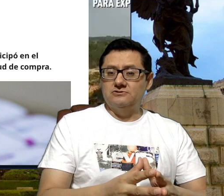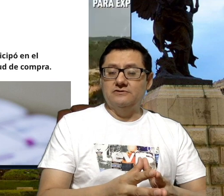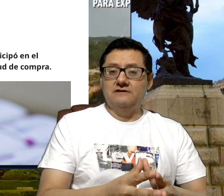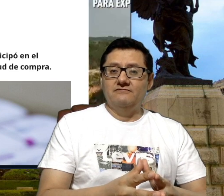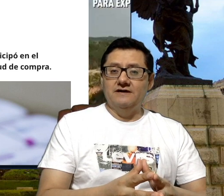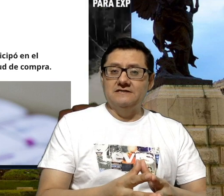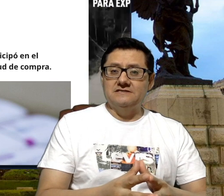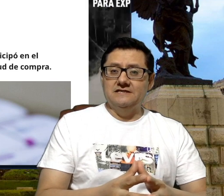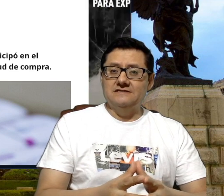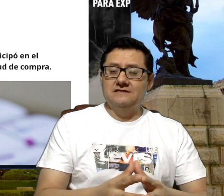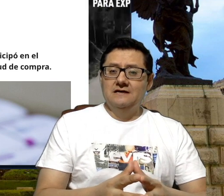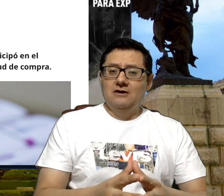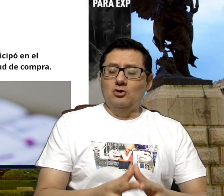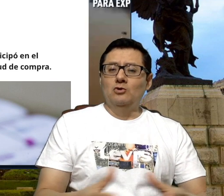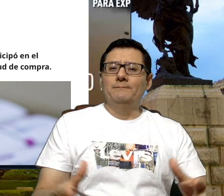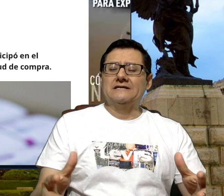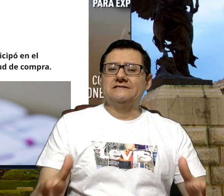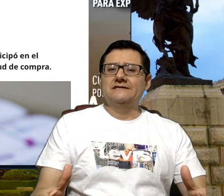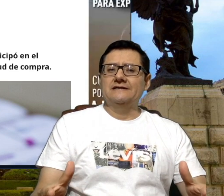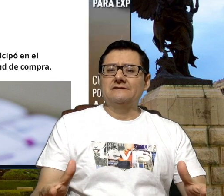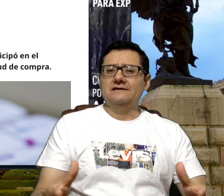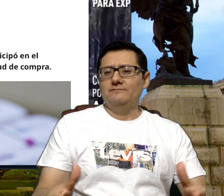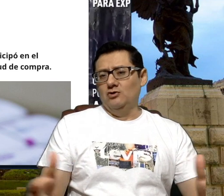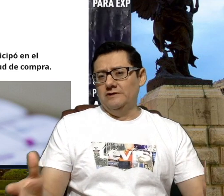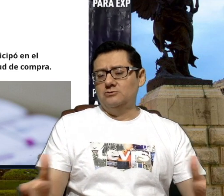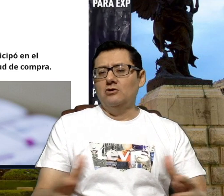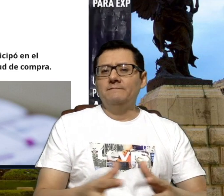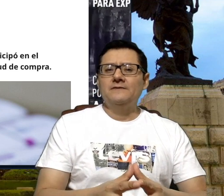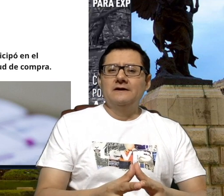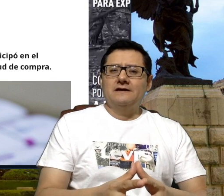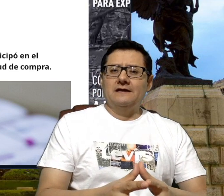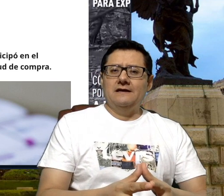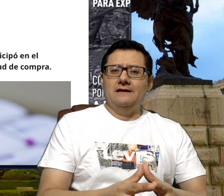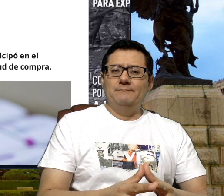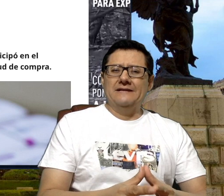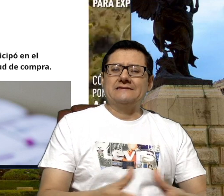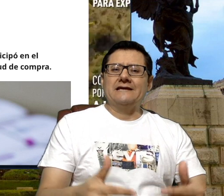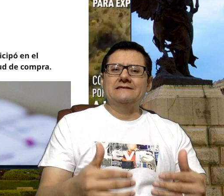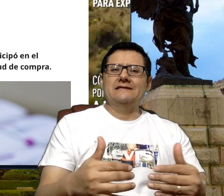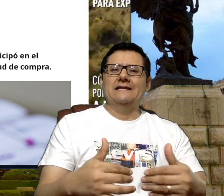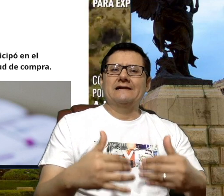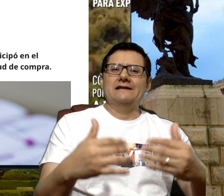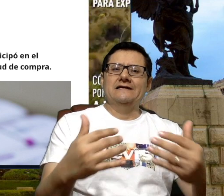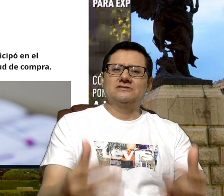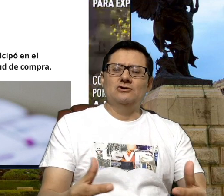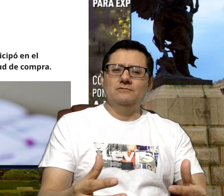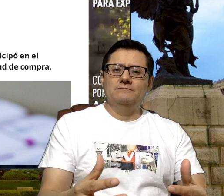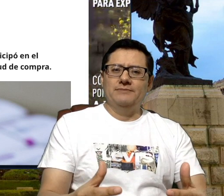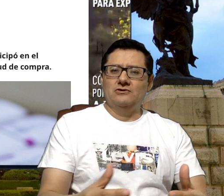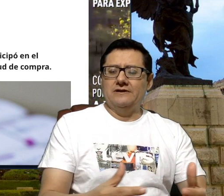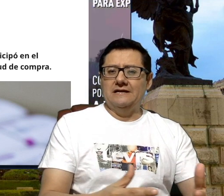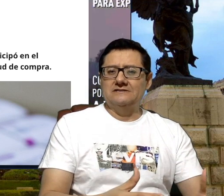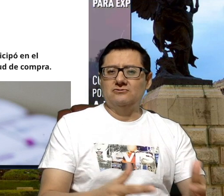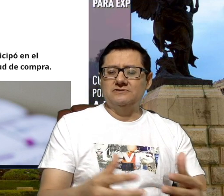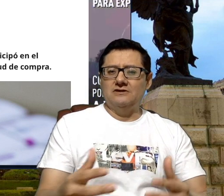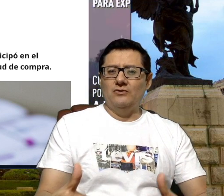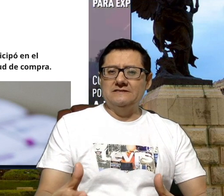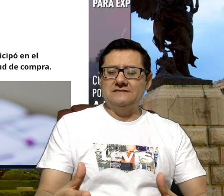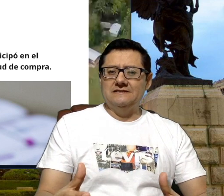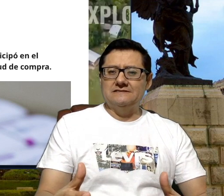contagiadas y personas fallecidas, con un presidente, Donald Trump, que pretende la reelección, pero que